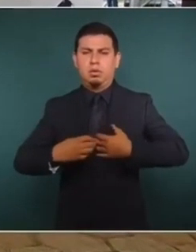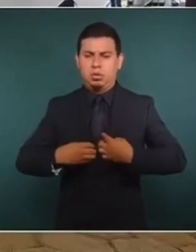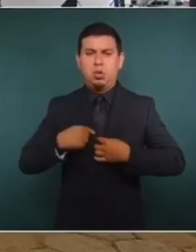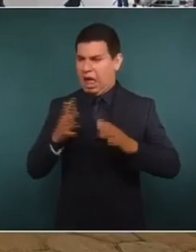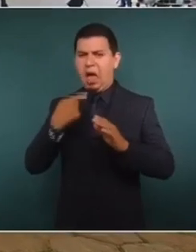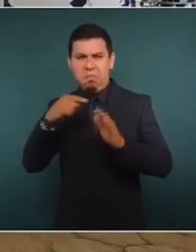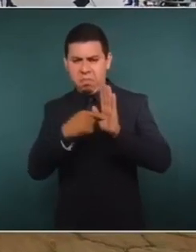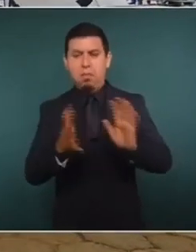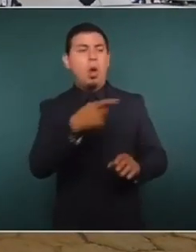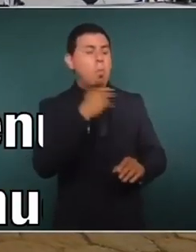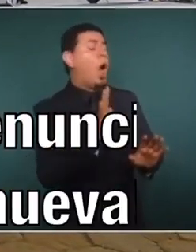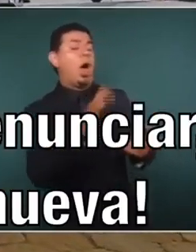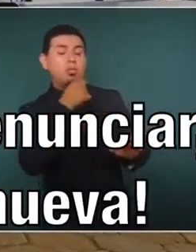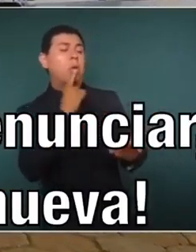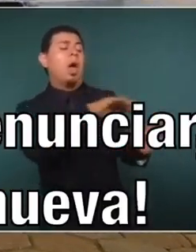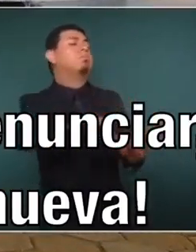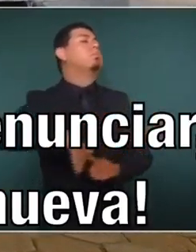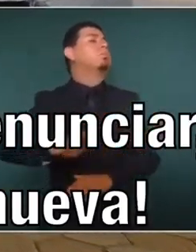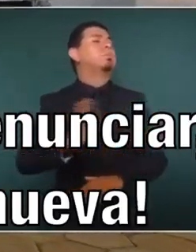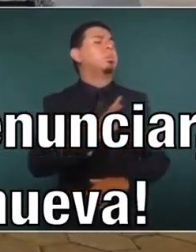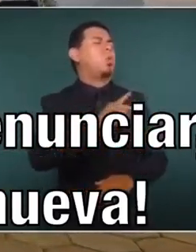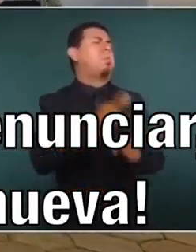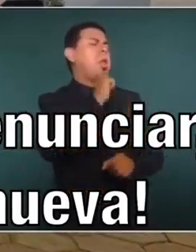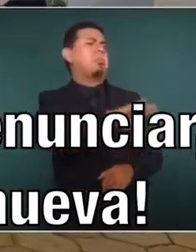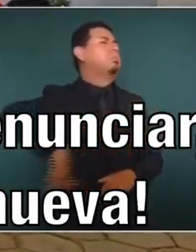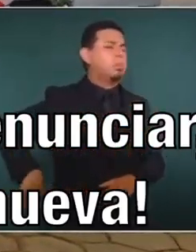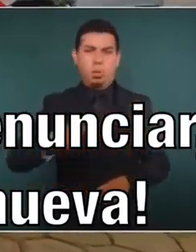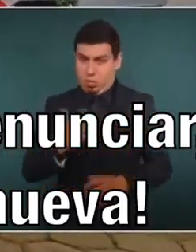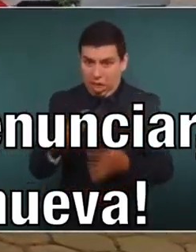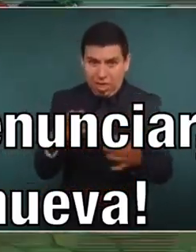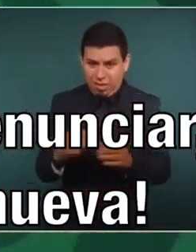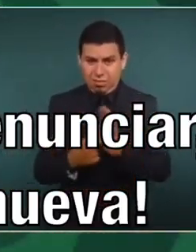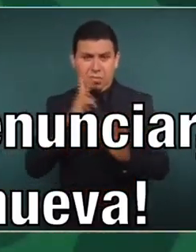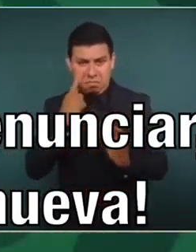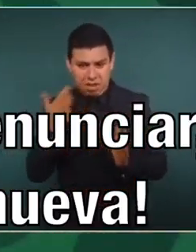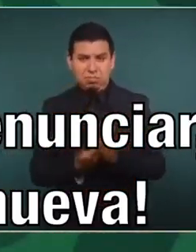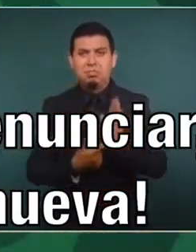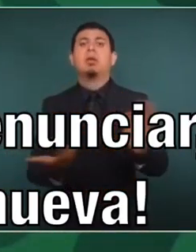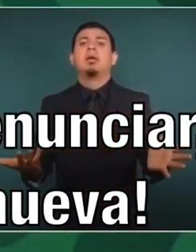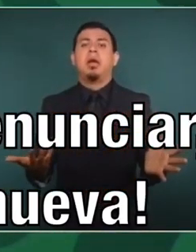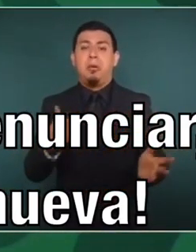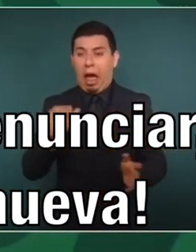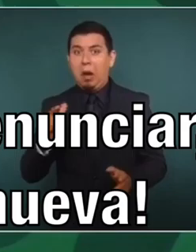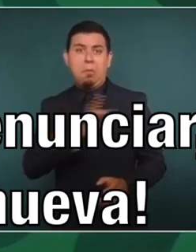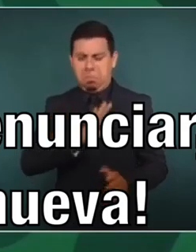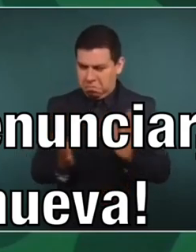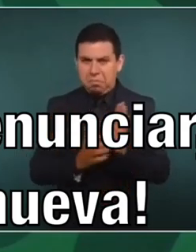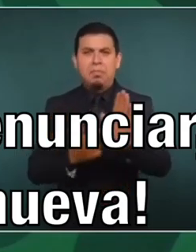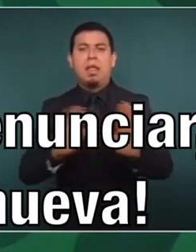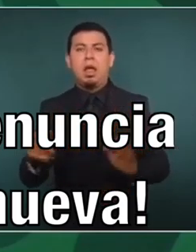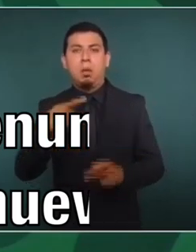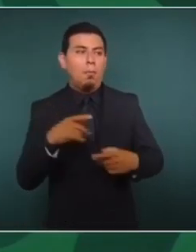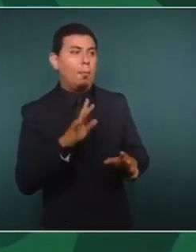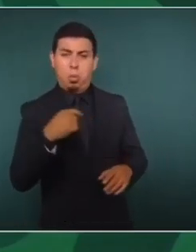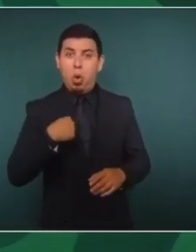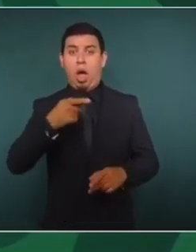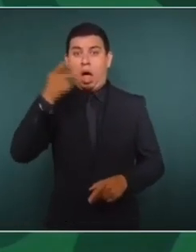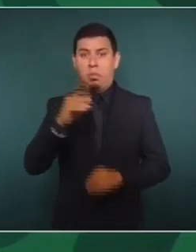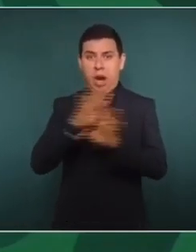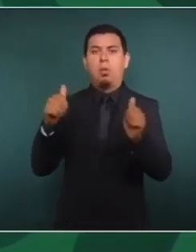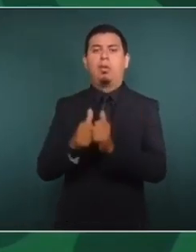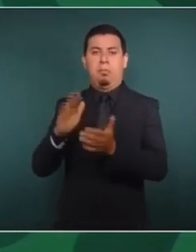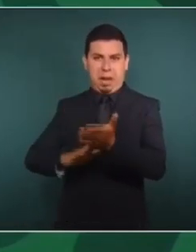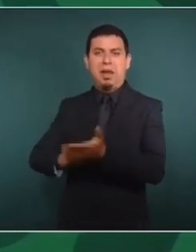Porque todo el tiempo que fui opositor, hice muchas denuncias. Pero siempre, con pruebas. Siempre con pruebas.